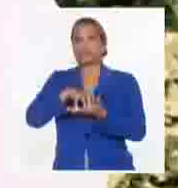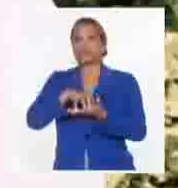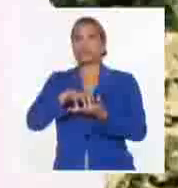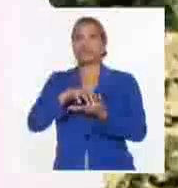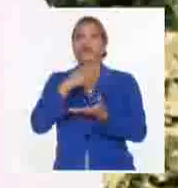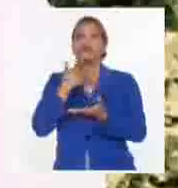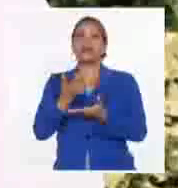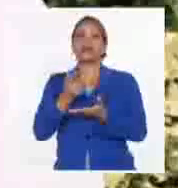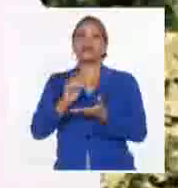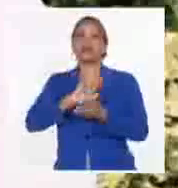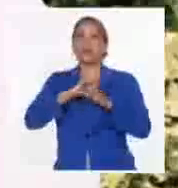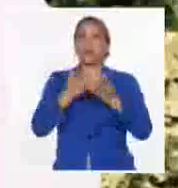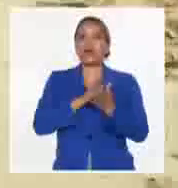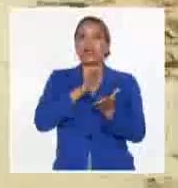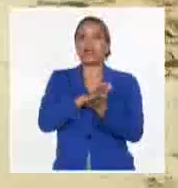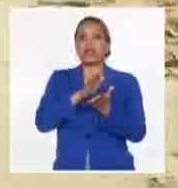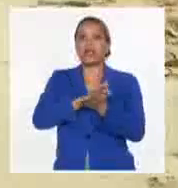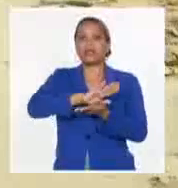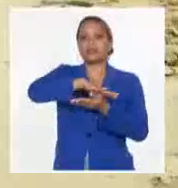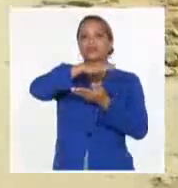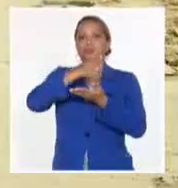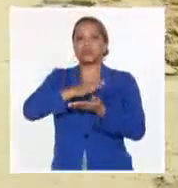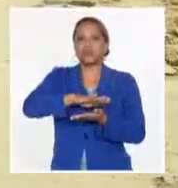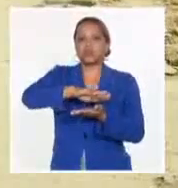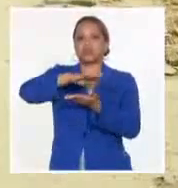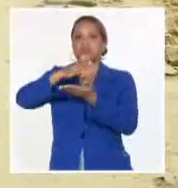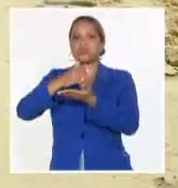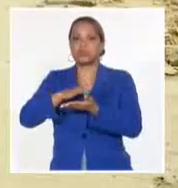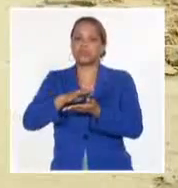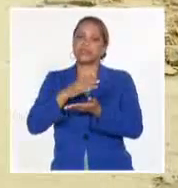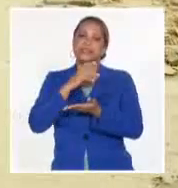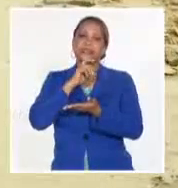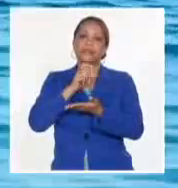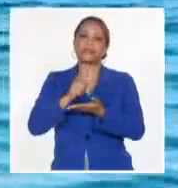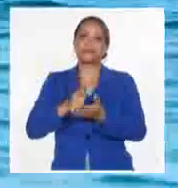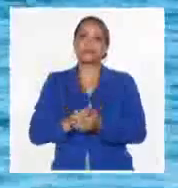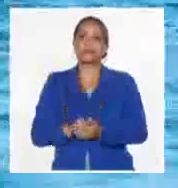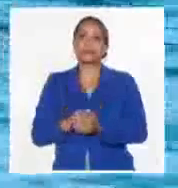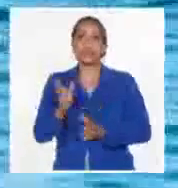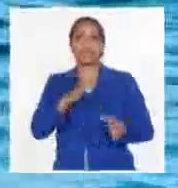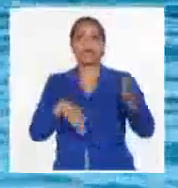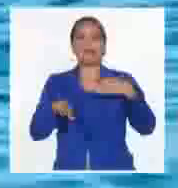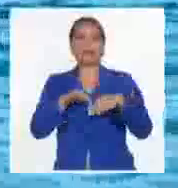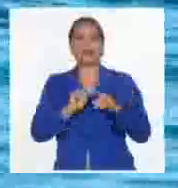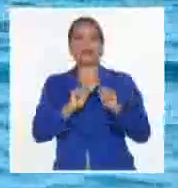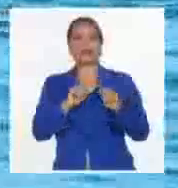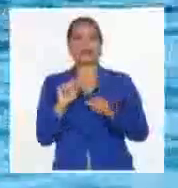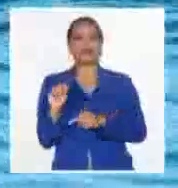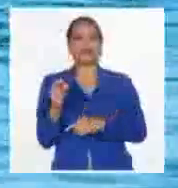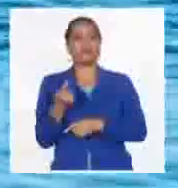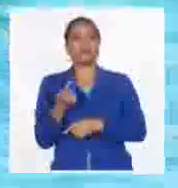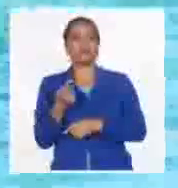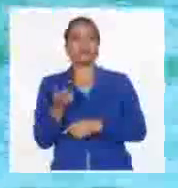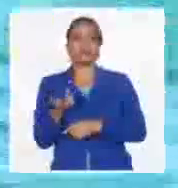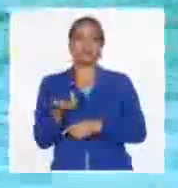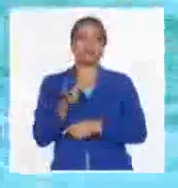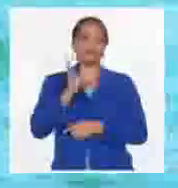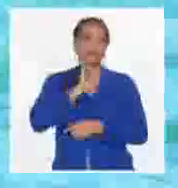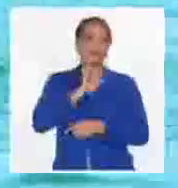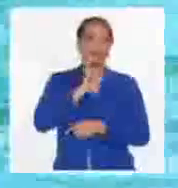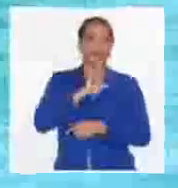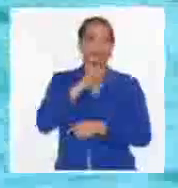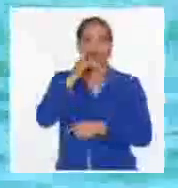de esas latas moviéndose sobre ellos. No es la playa de Bacuranao la única víctima de la falta de conciencia ambiental de muchos